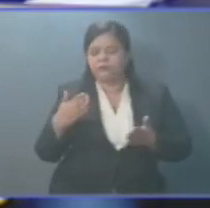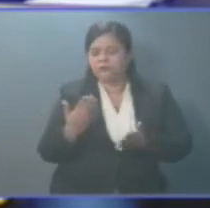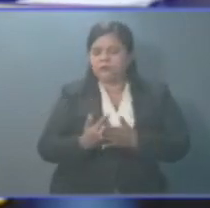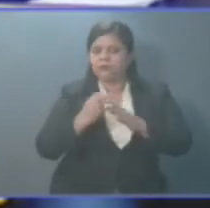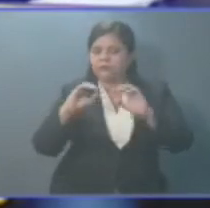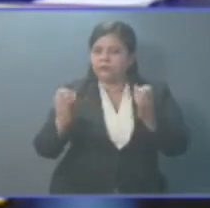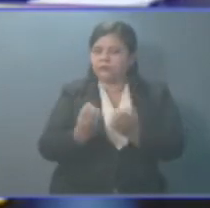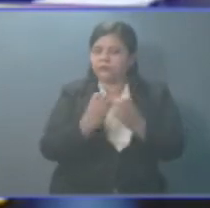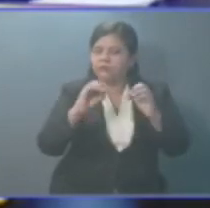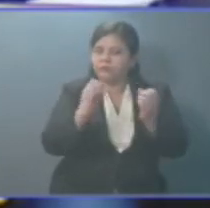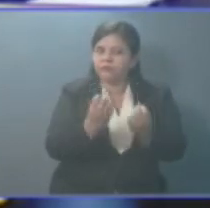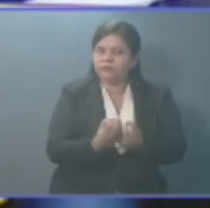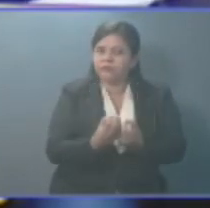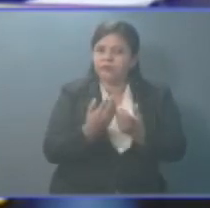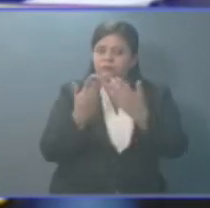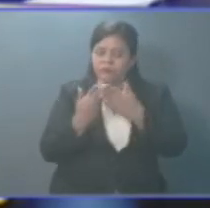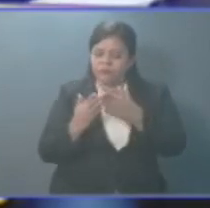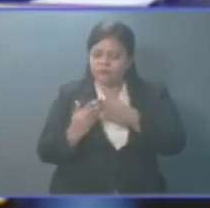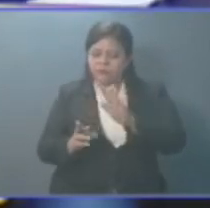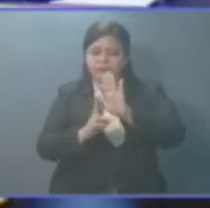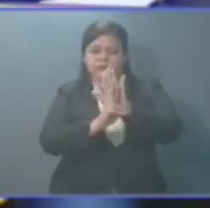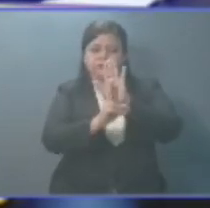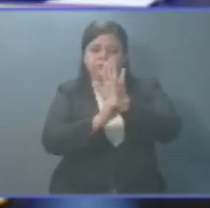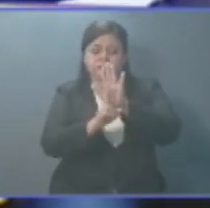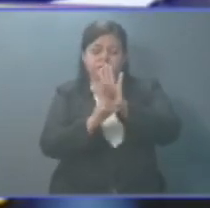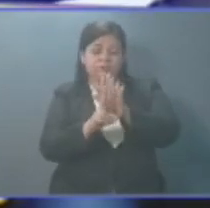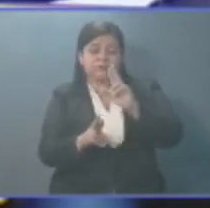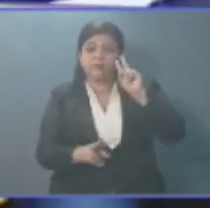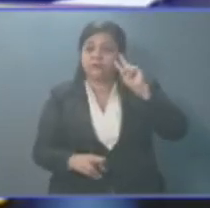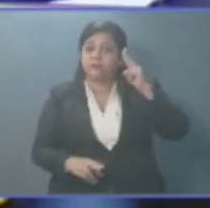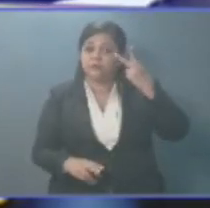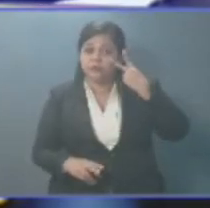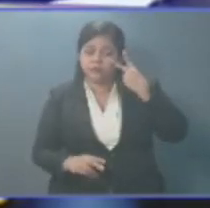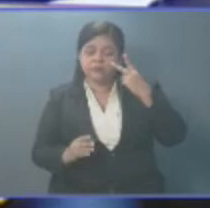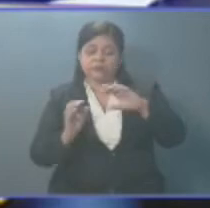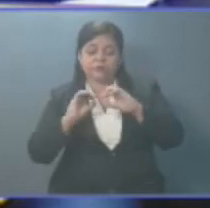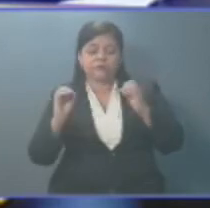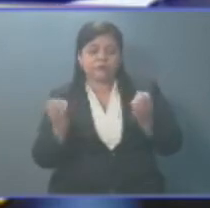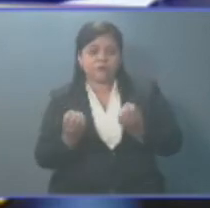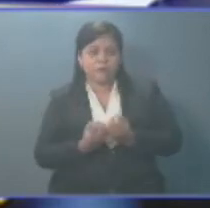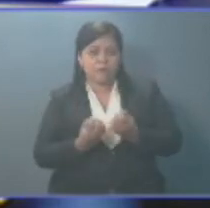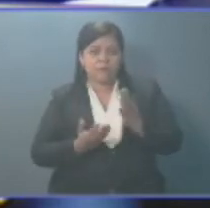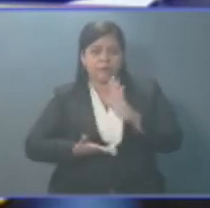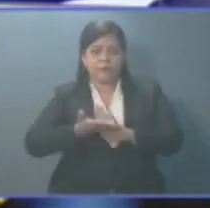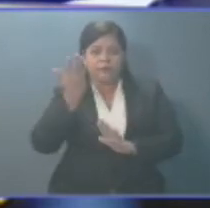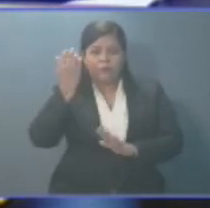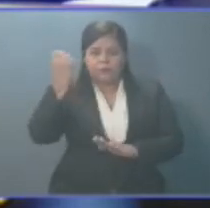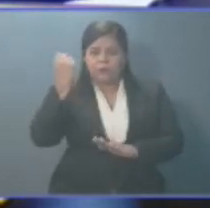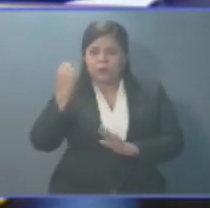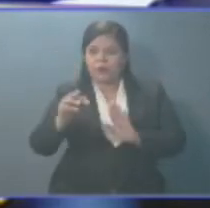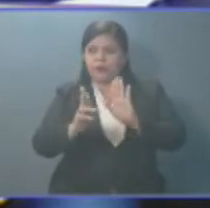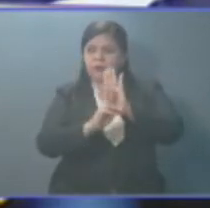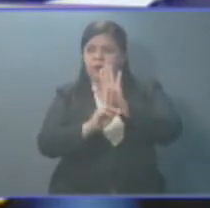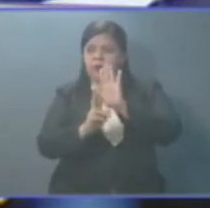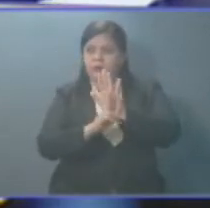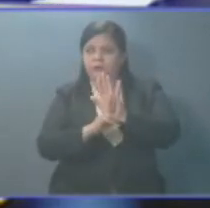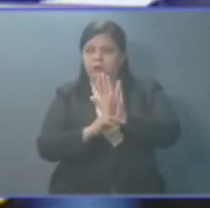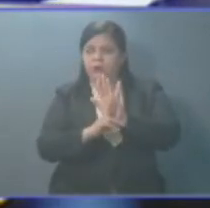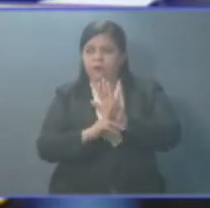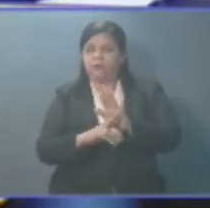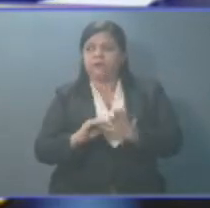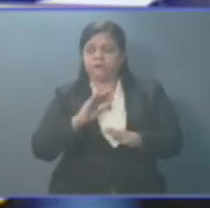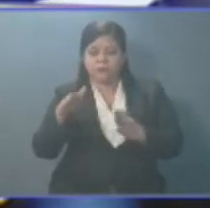organizaciones representativas significa las organizaciones más representativas